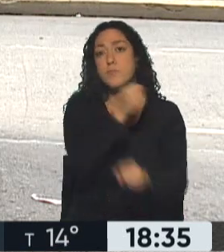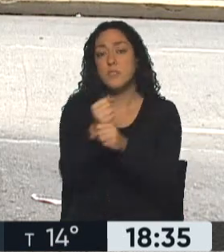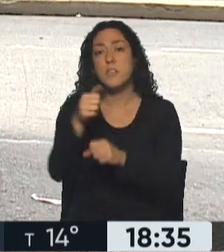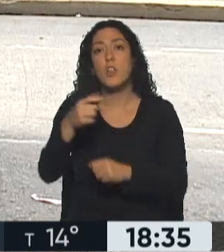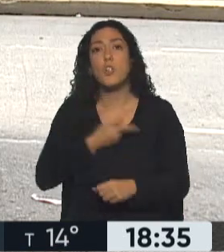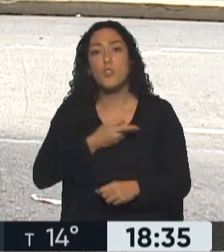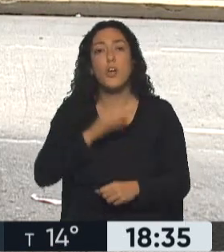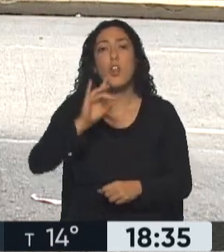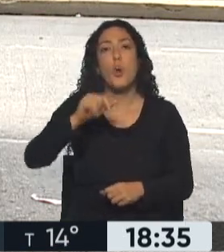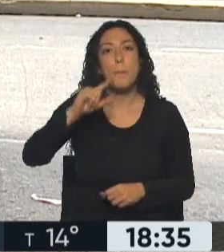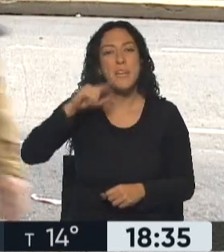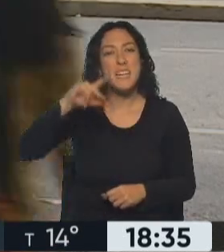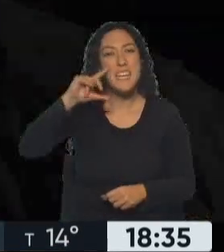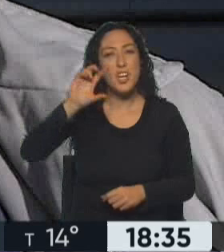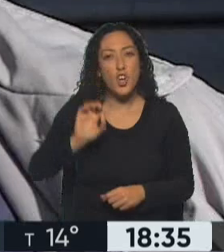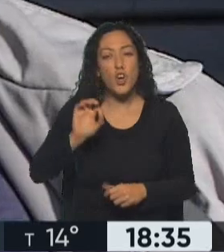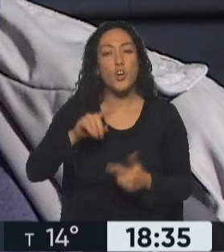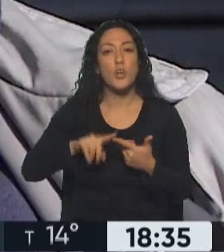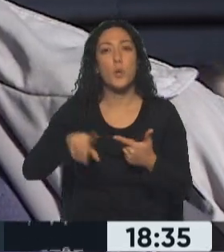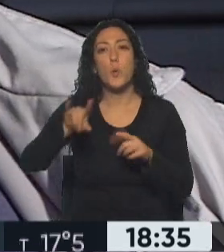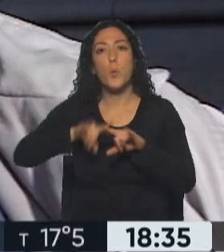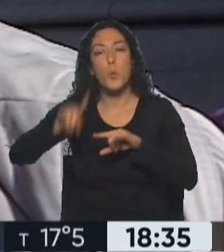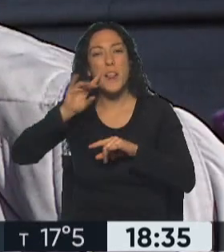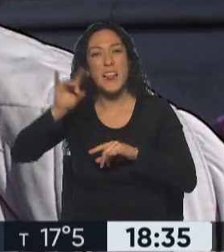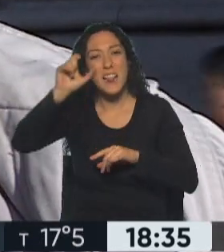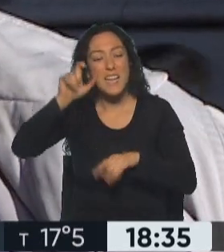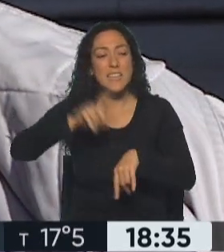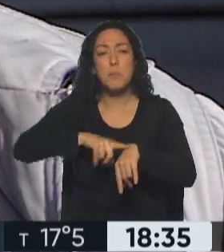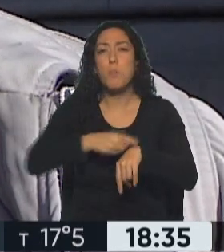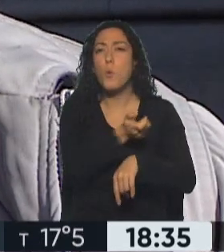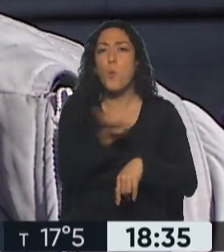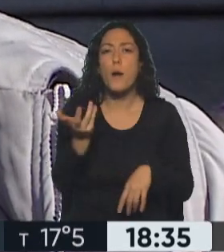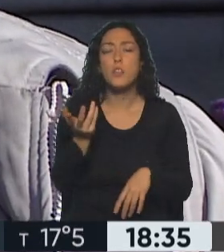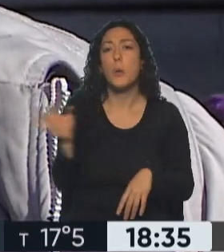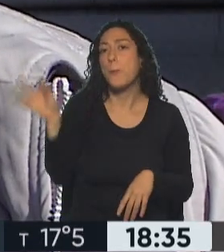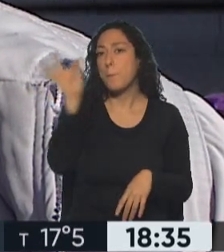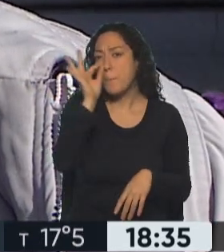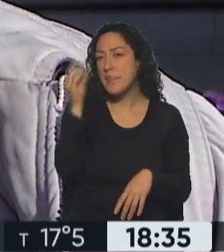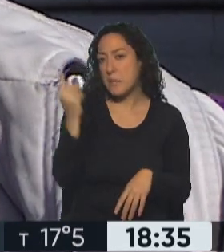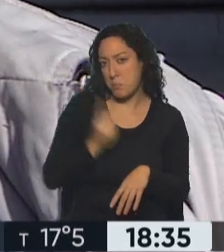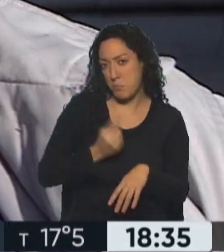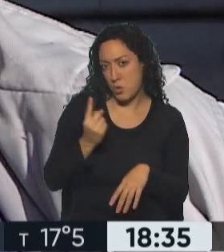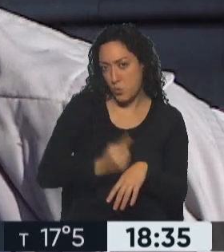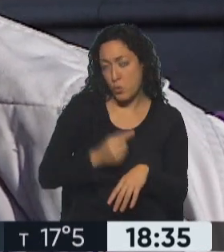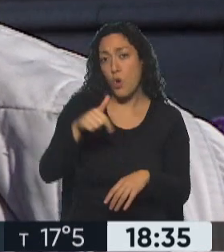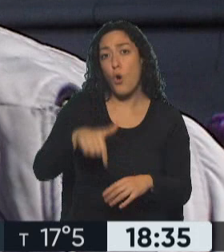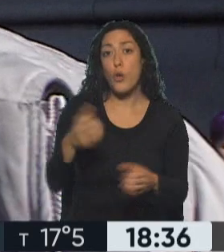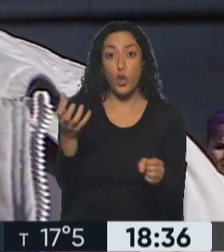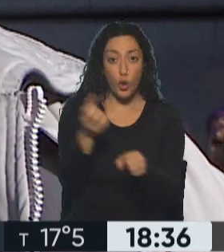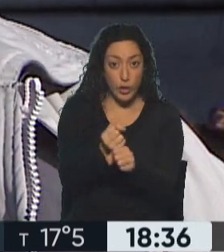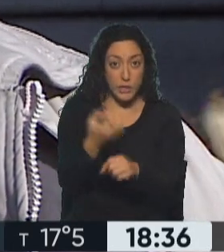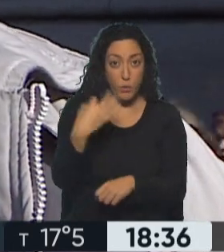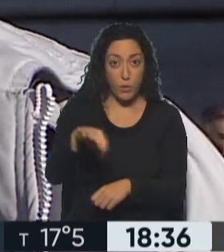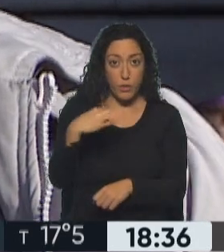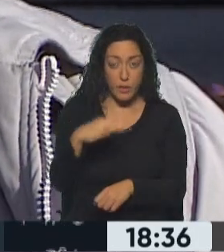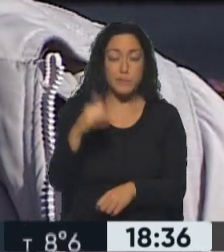y Wilde. ¿Cuánto tiempo es más o menos? Y acá tengo 20 minutos. ¿Hoy lo tenés que hacer en cole? Y hoy ya estoy, la de la